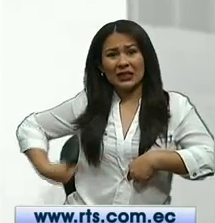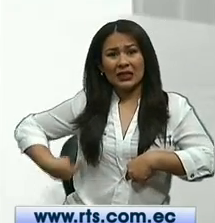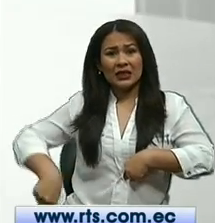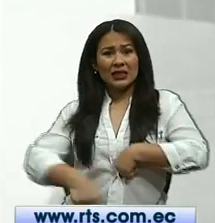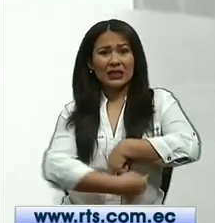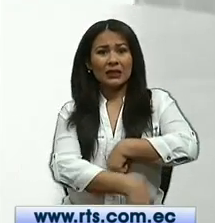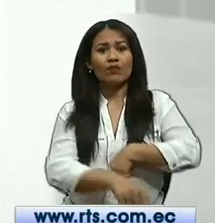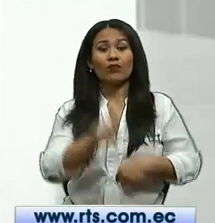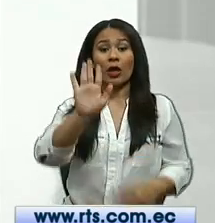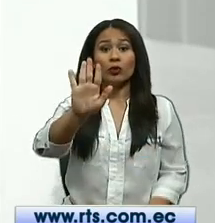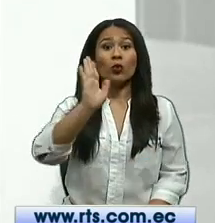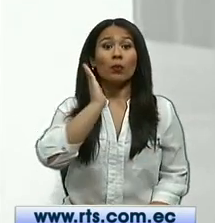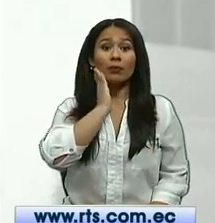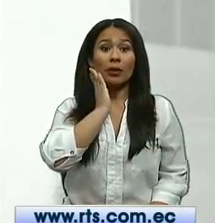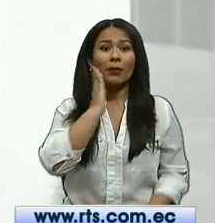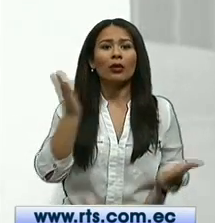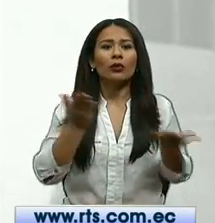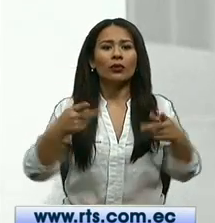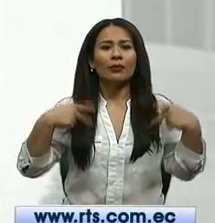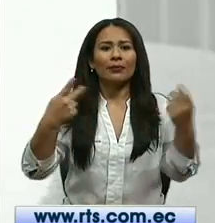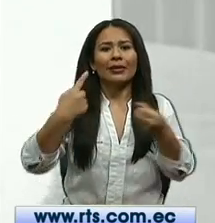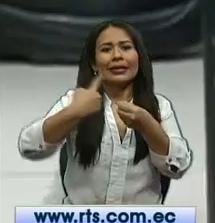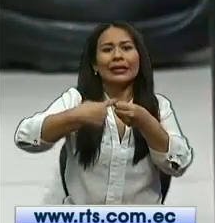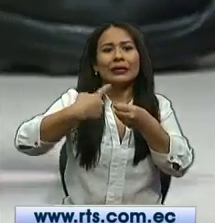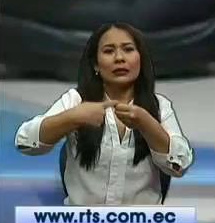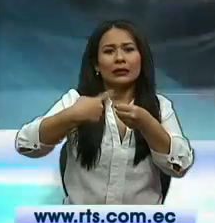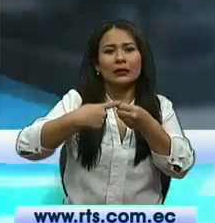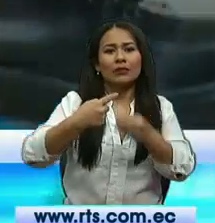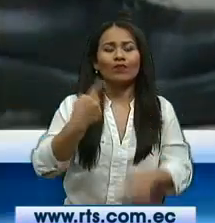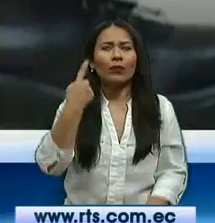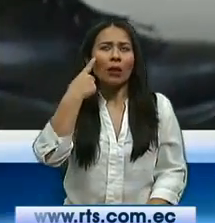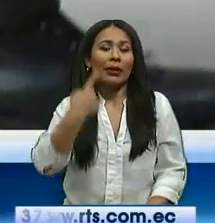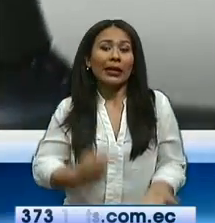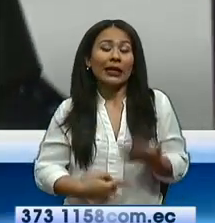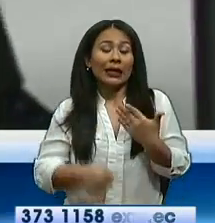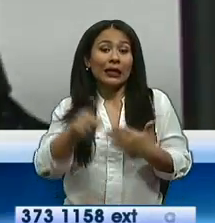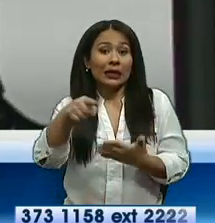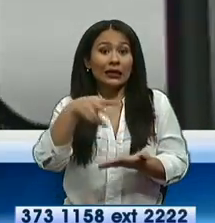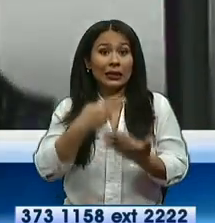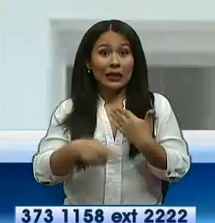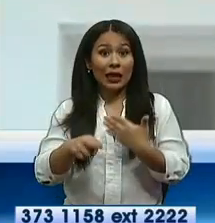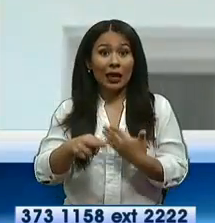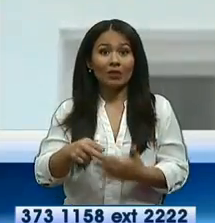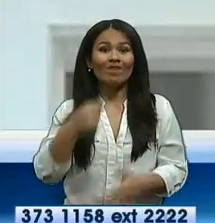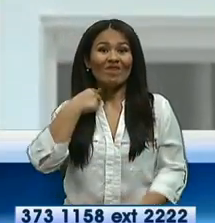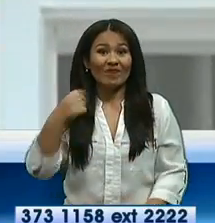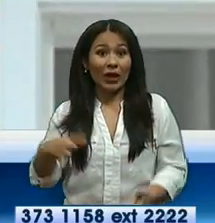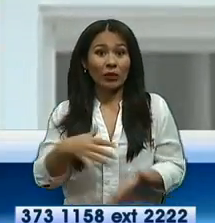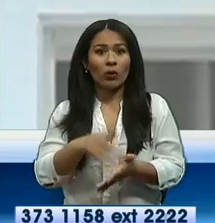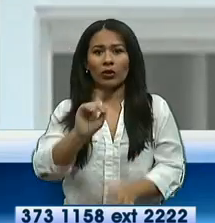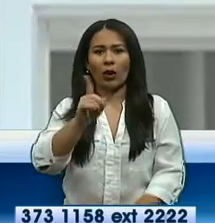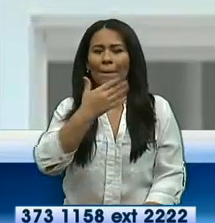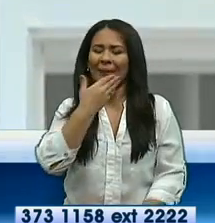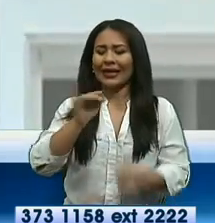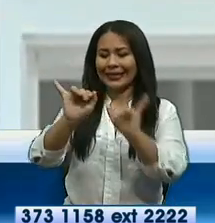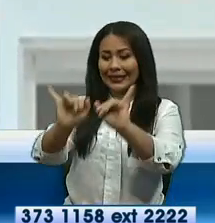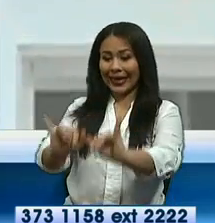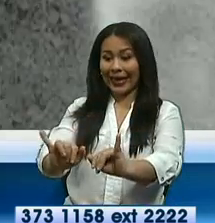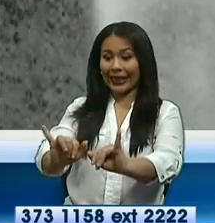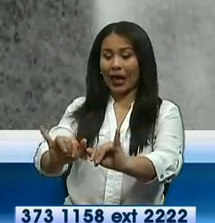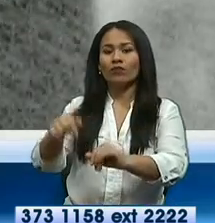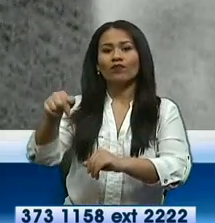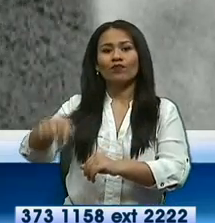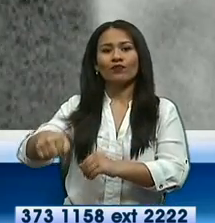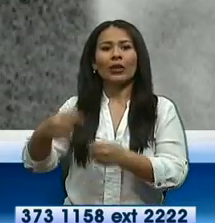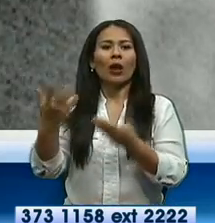conoció que la madre de la joven vive en la ciudad de Quito. Para evitar que la hija pierda su estudio, decidió dejarla al cuidado de una tía.